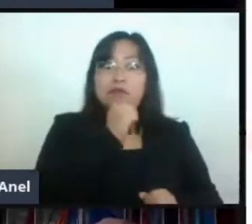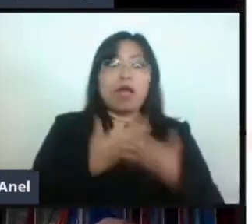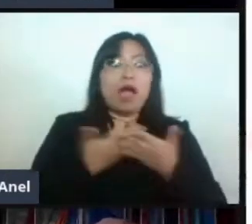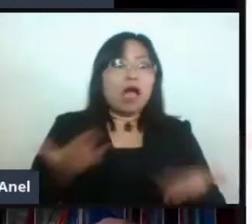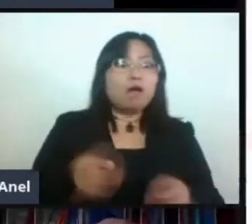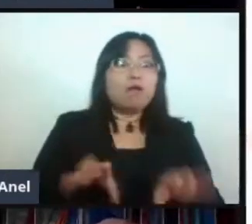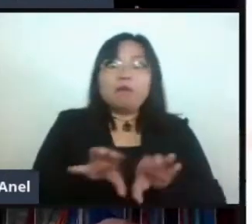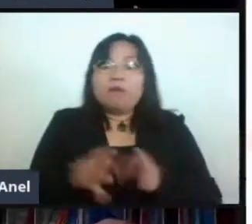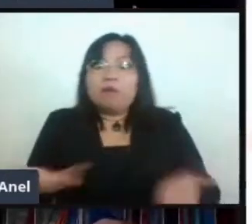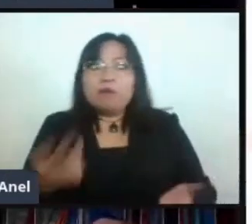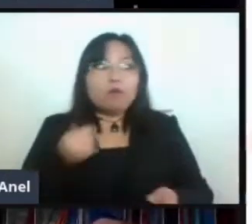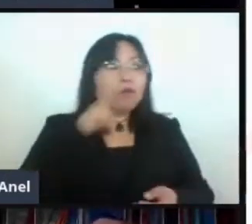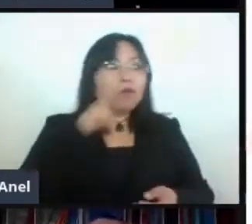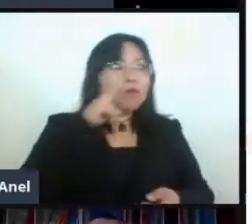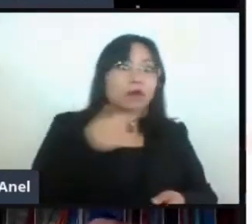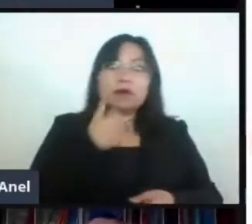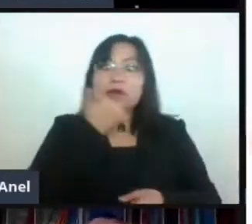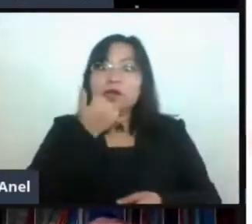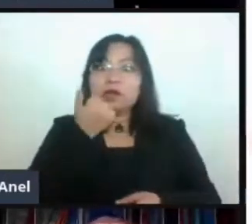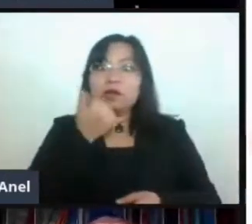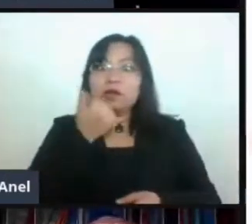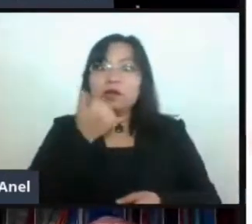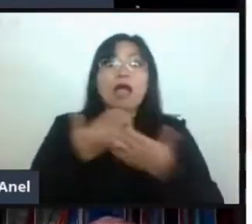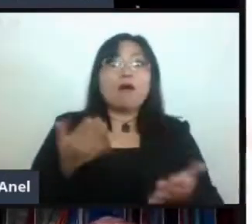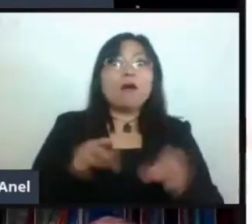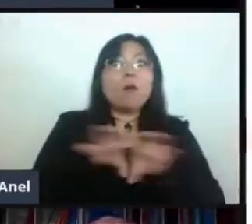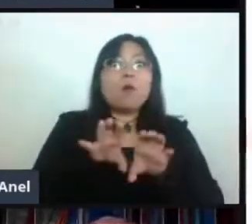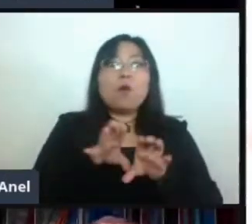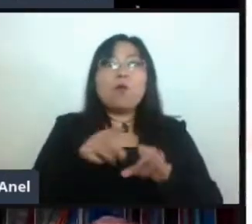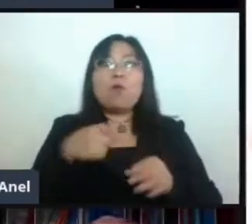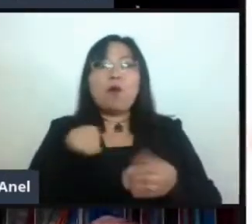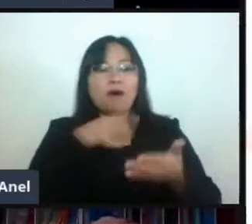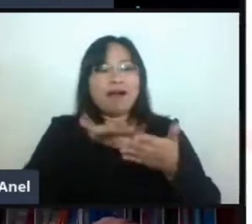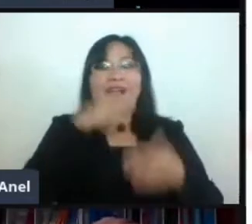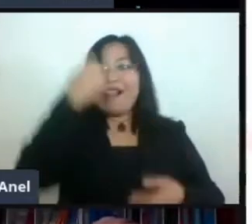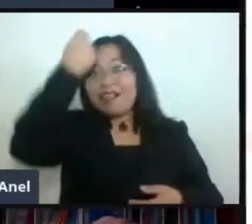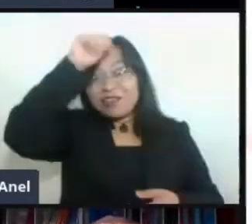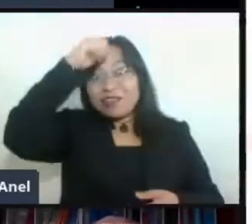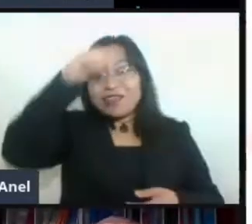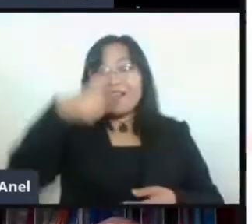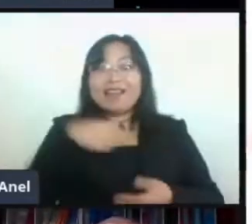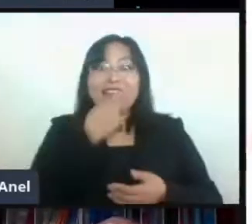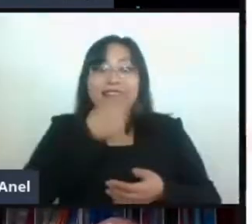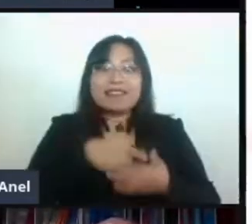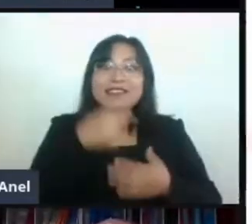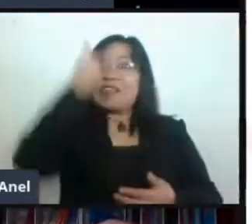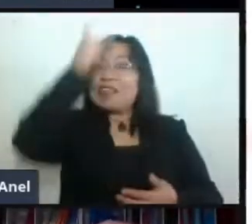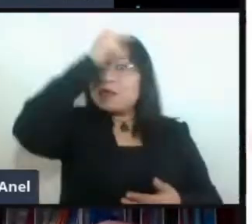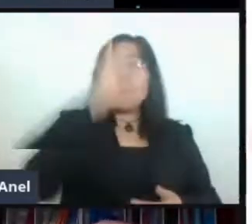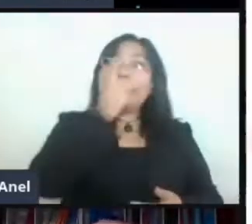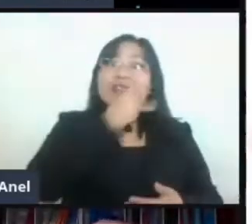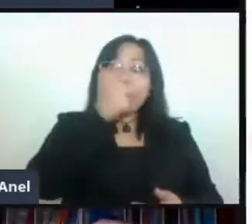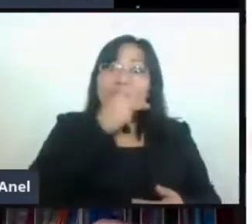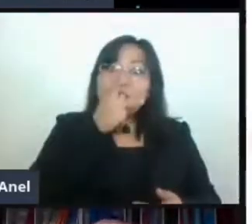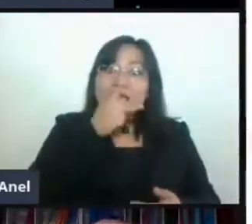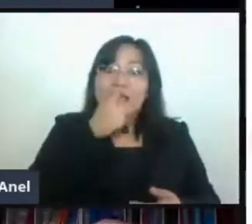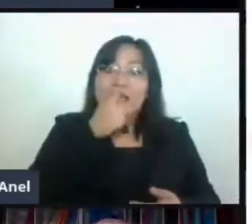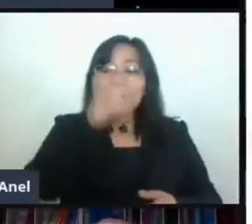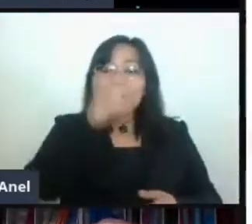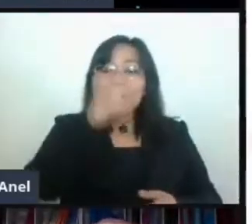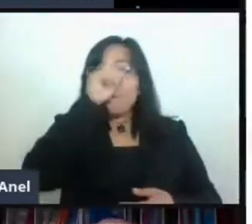los fundamentos pedagógicos que sustentan la evaluación en línea, que sea significativa. Y